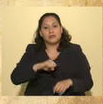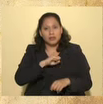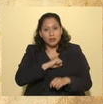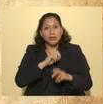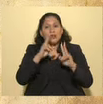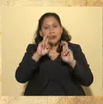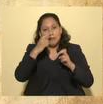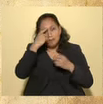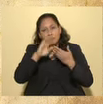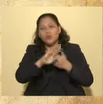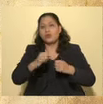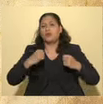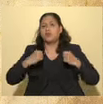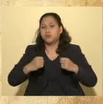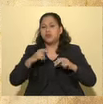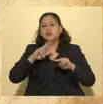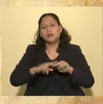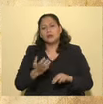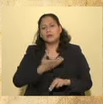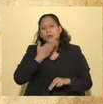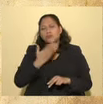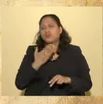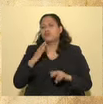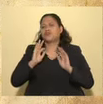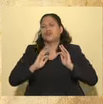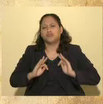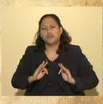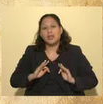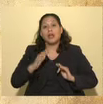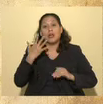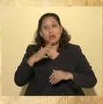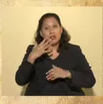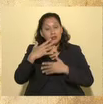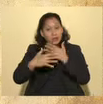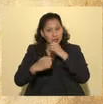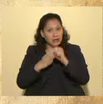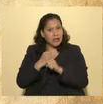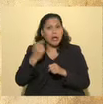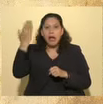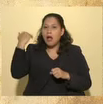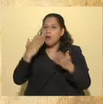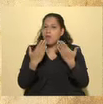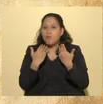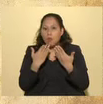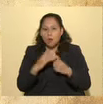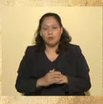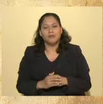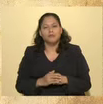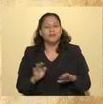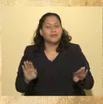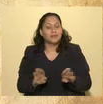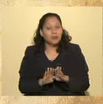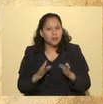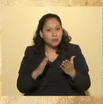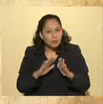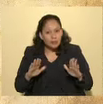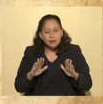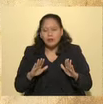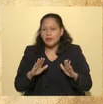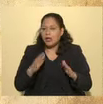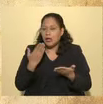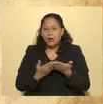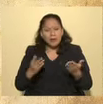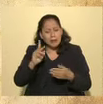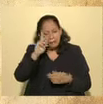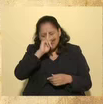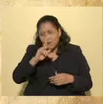del combate a la obesidad, de sedentarismo y demás, que hace 10 o 15 o 20 años pues no lo veíamos pues con una cuestión tan